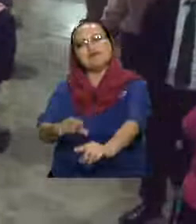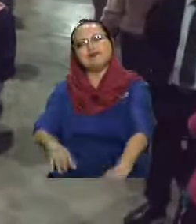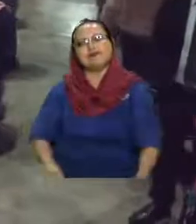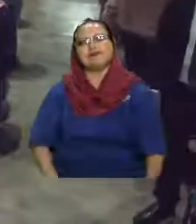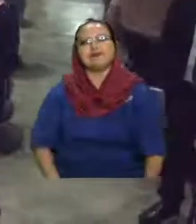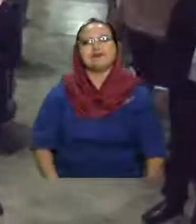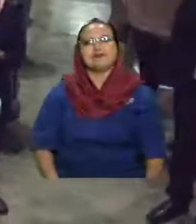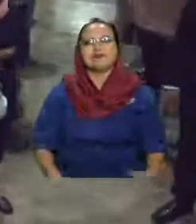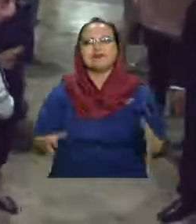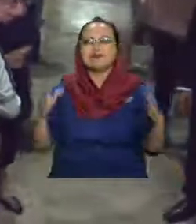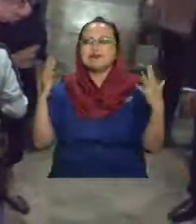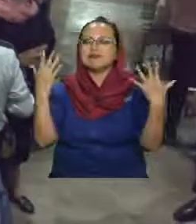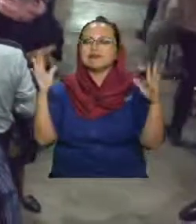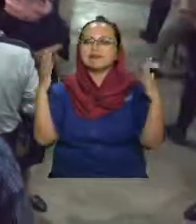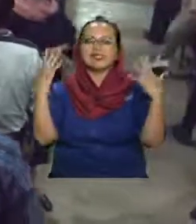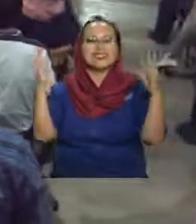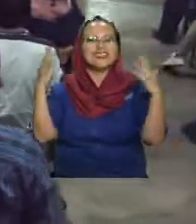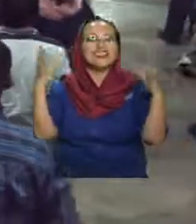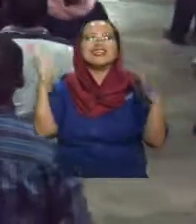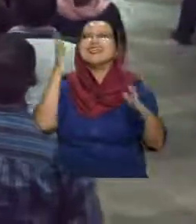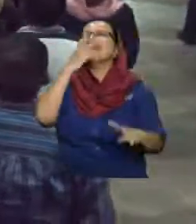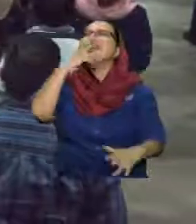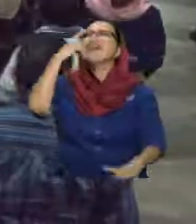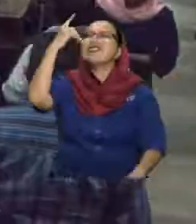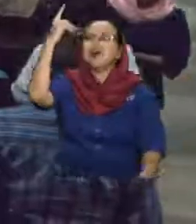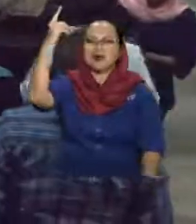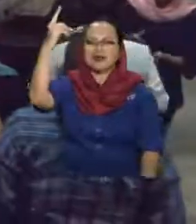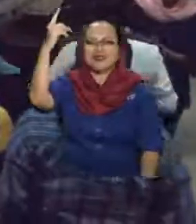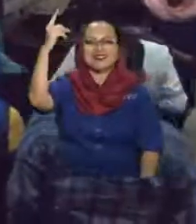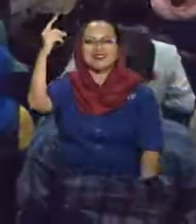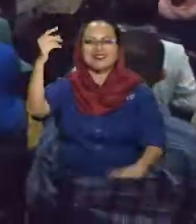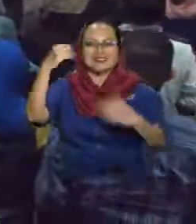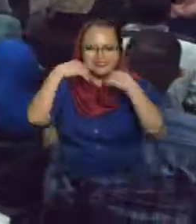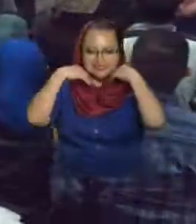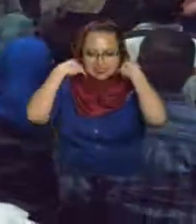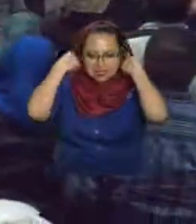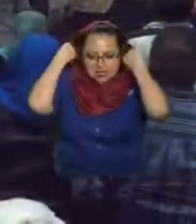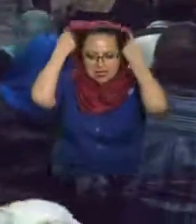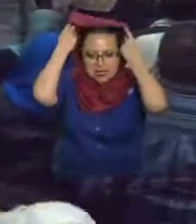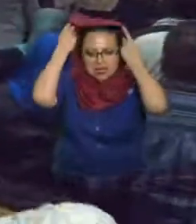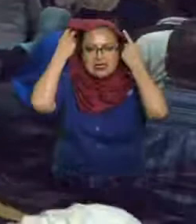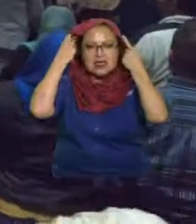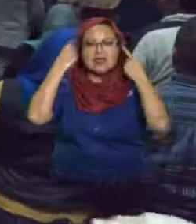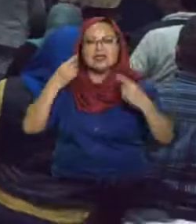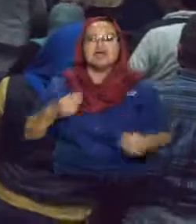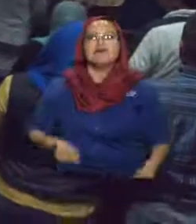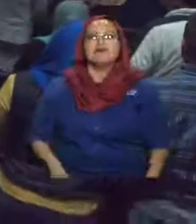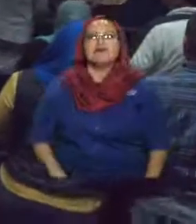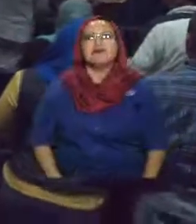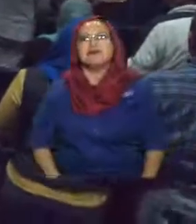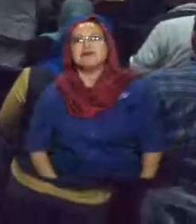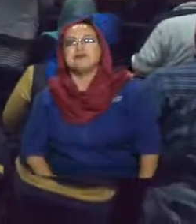las personas que puedan estar viniendo. Estamos todavía en tiempo,